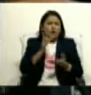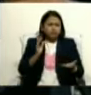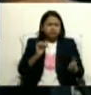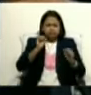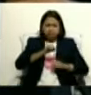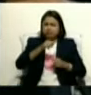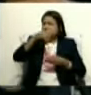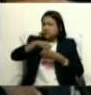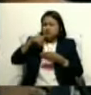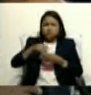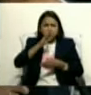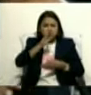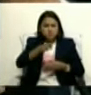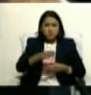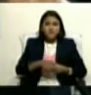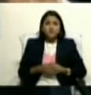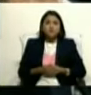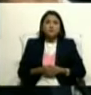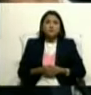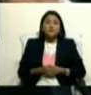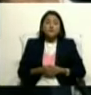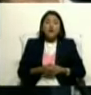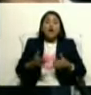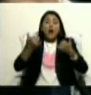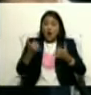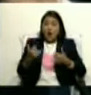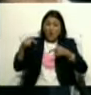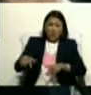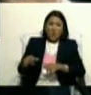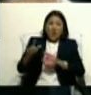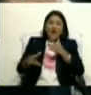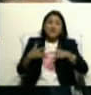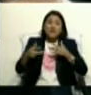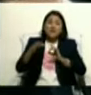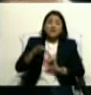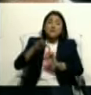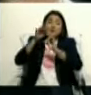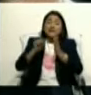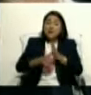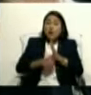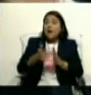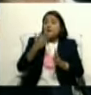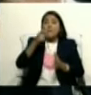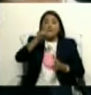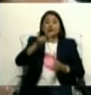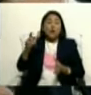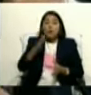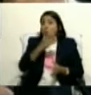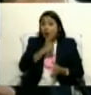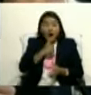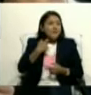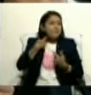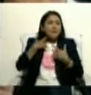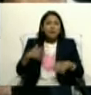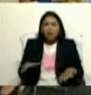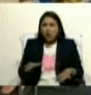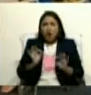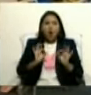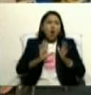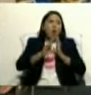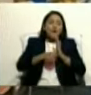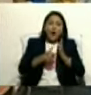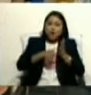y que estas acciones que estamos implementando son para las personas que no tienen cédula, que